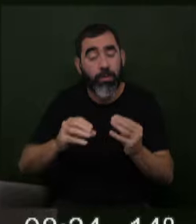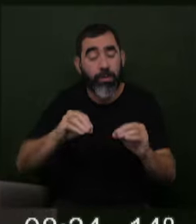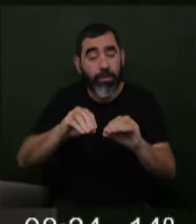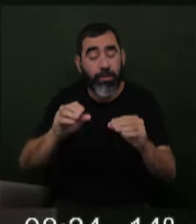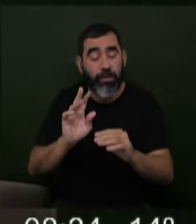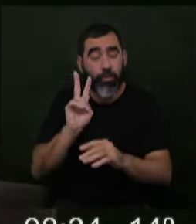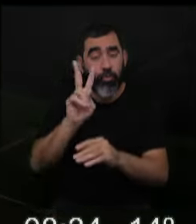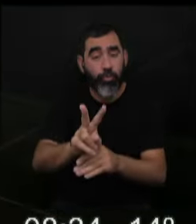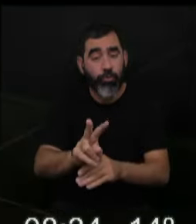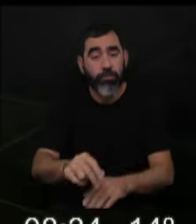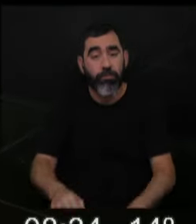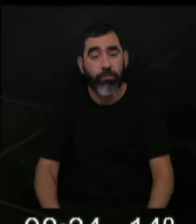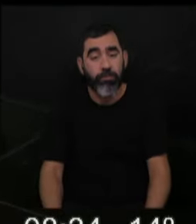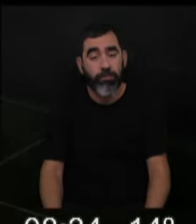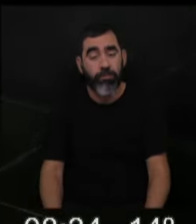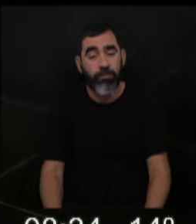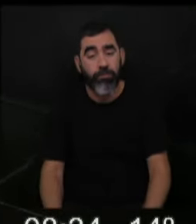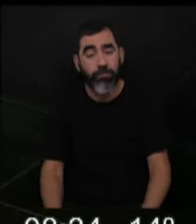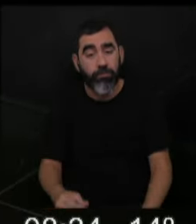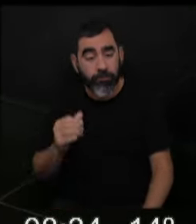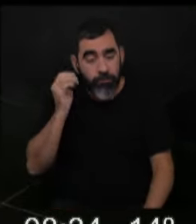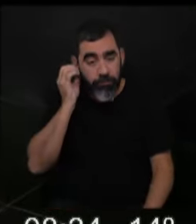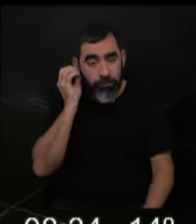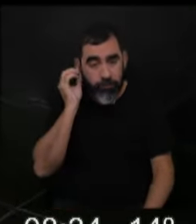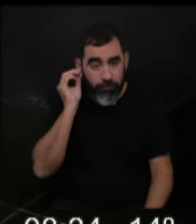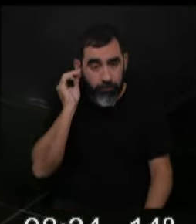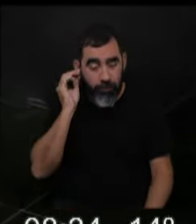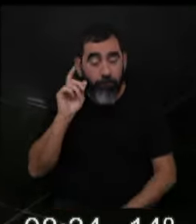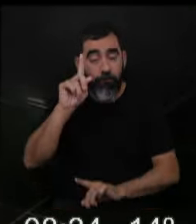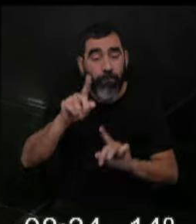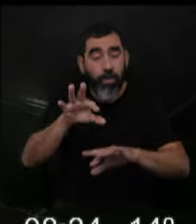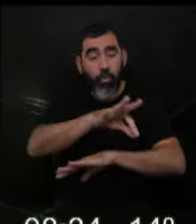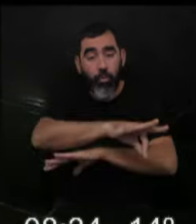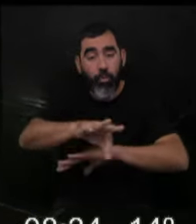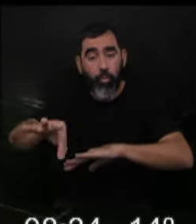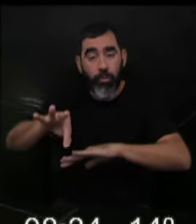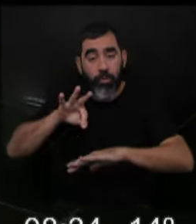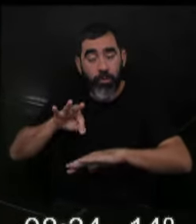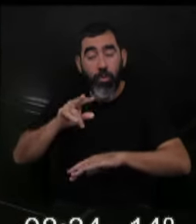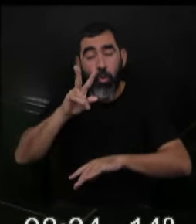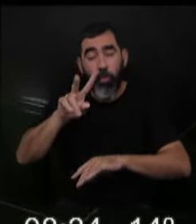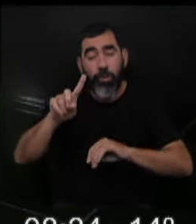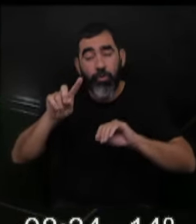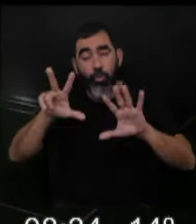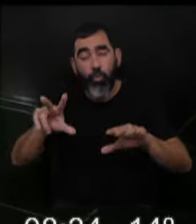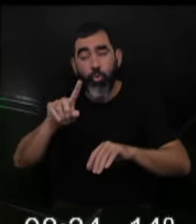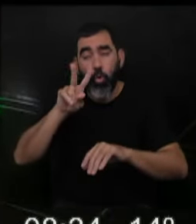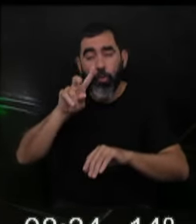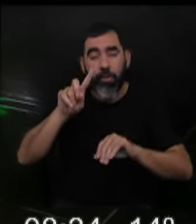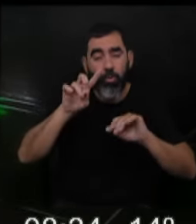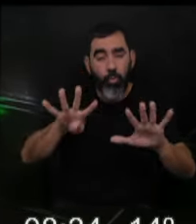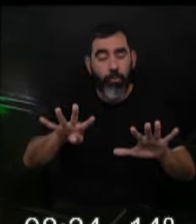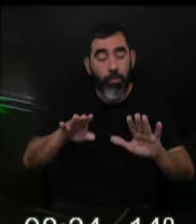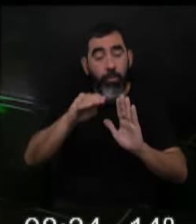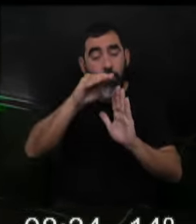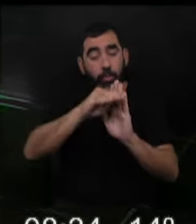territorio. Bien, bueno, desde Facultad de Arquitectura, Diseño y Urbanismo, desde el 2018-2019 existe lo que es el